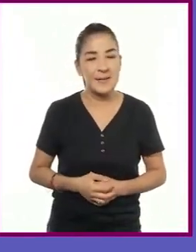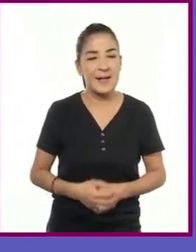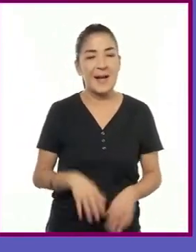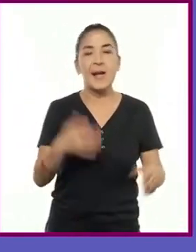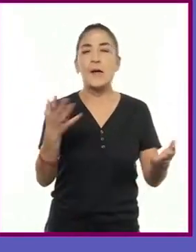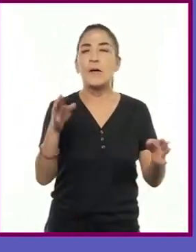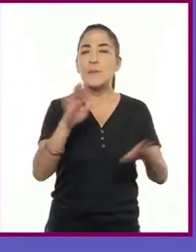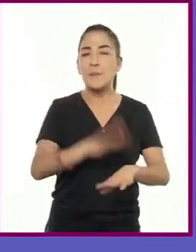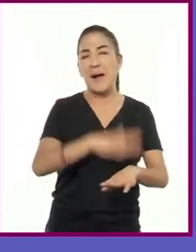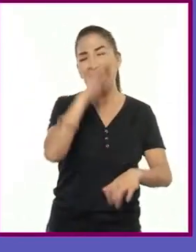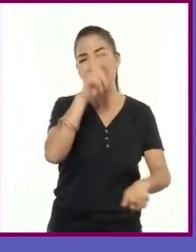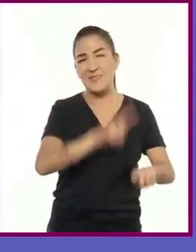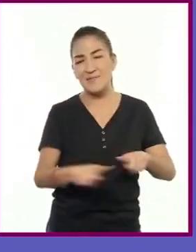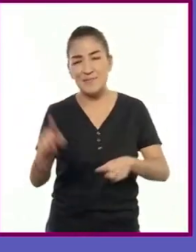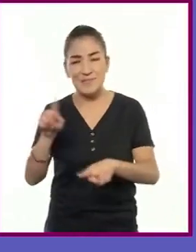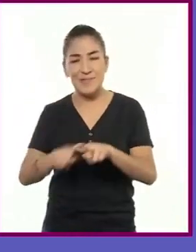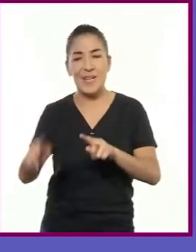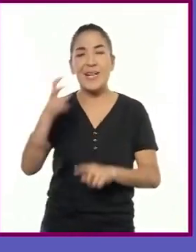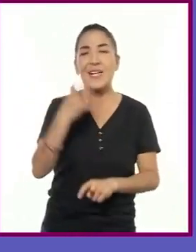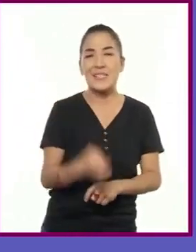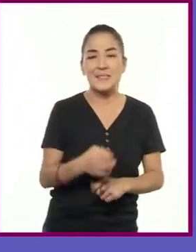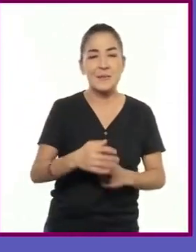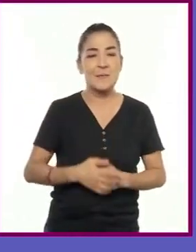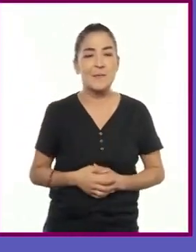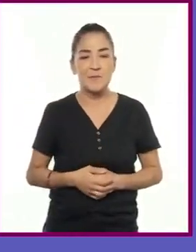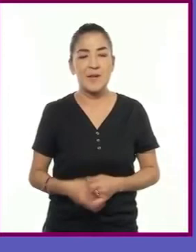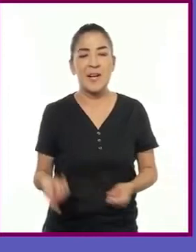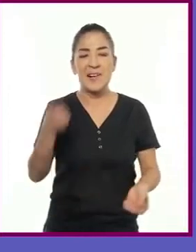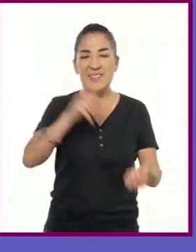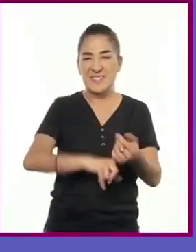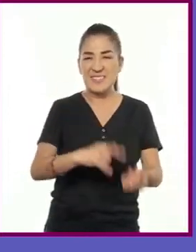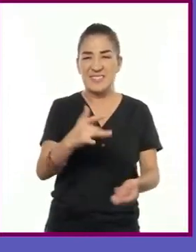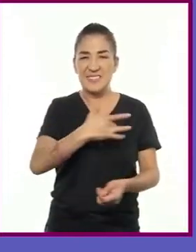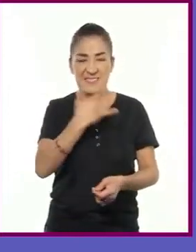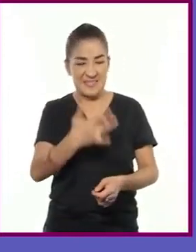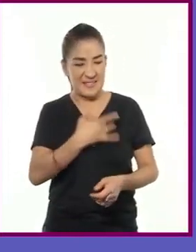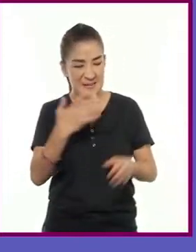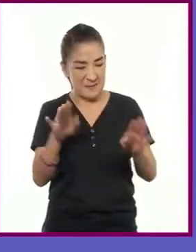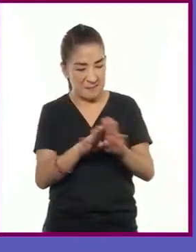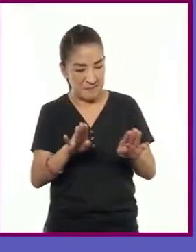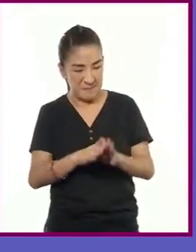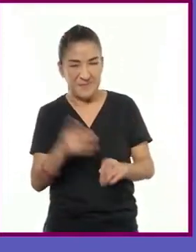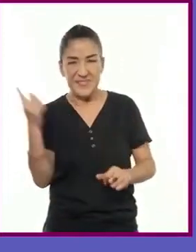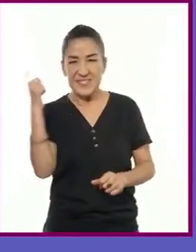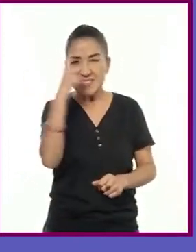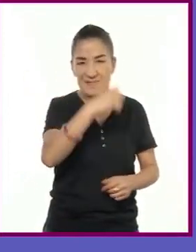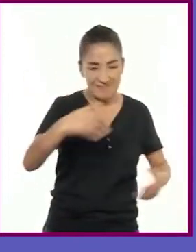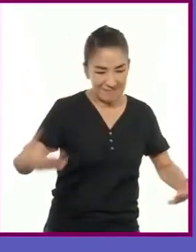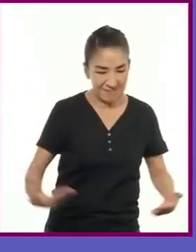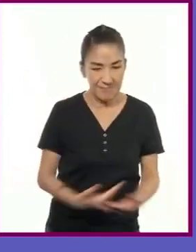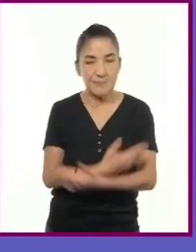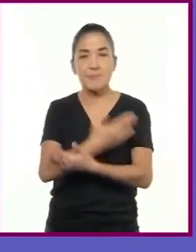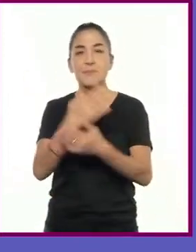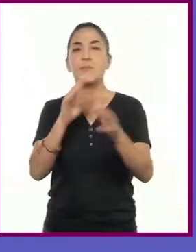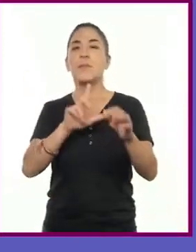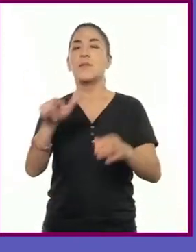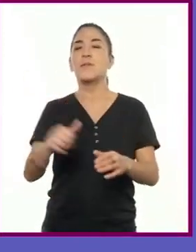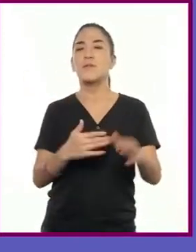Innumerables son aquellos que, de baja estirpe nacidos, han subido a la suma